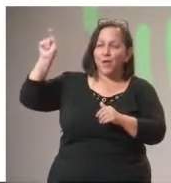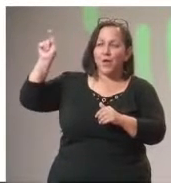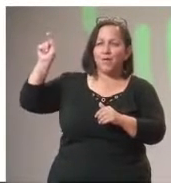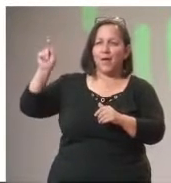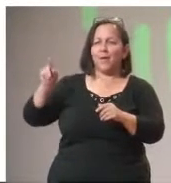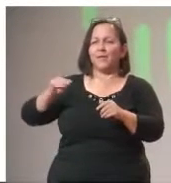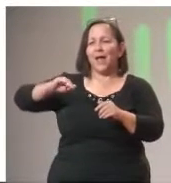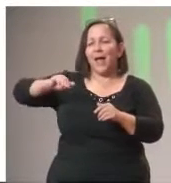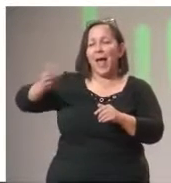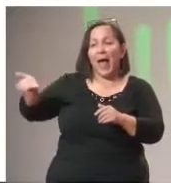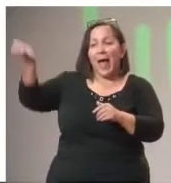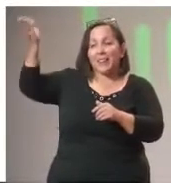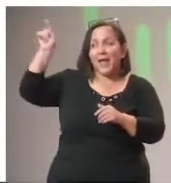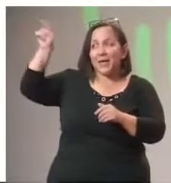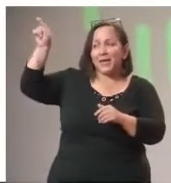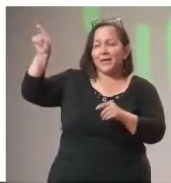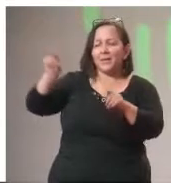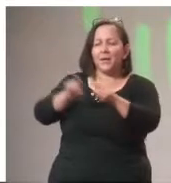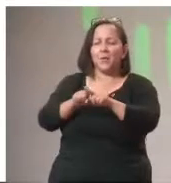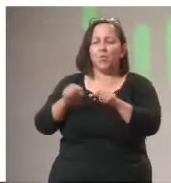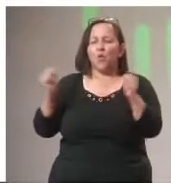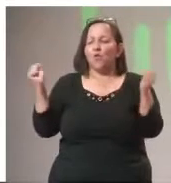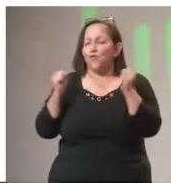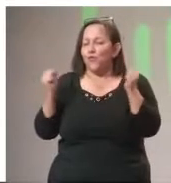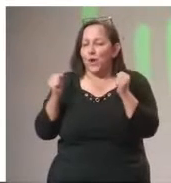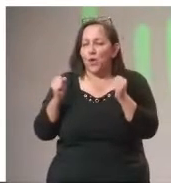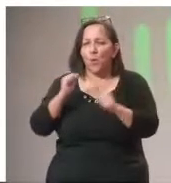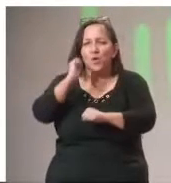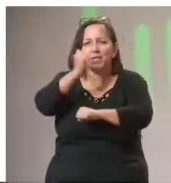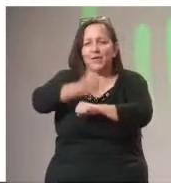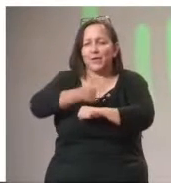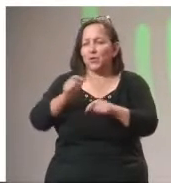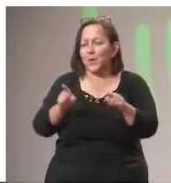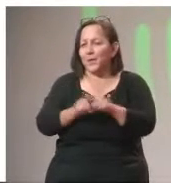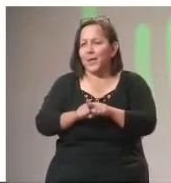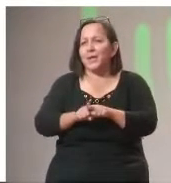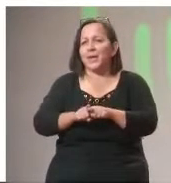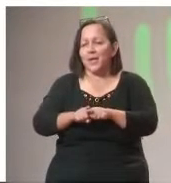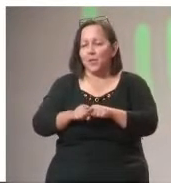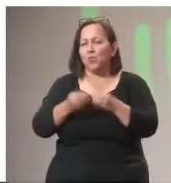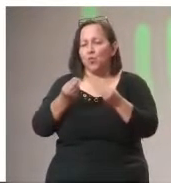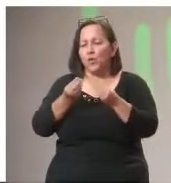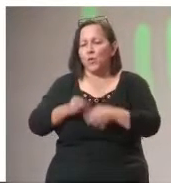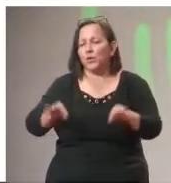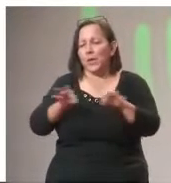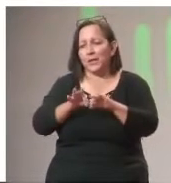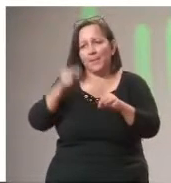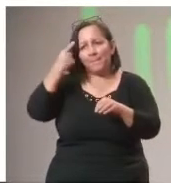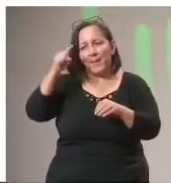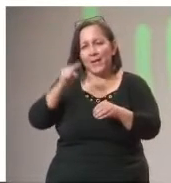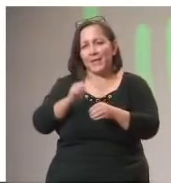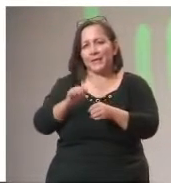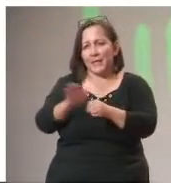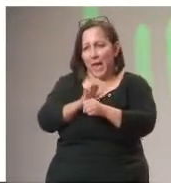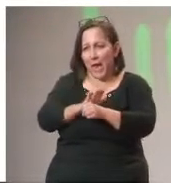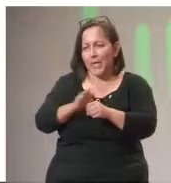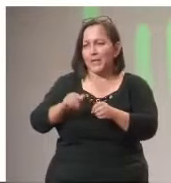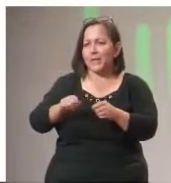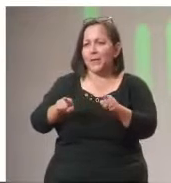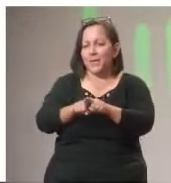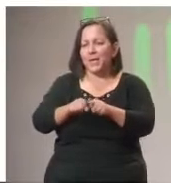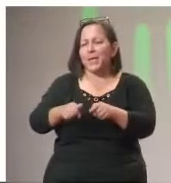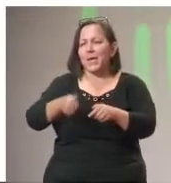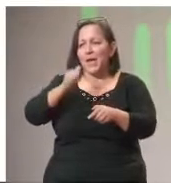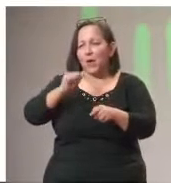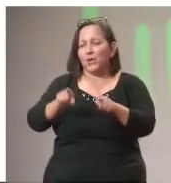un régimen de frentes fríos muy marcado que es sumamente necesario para la recarga. Luego tenemos prácticamente precipitación constante durante el resto de